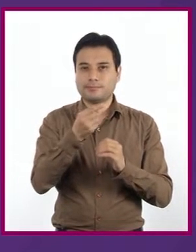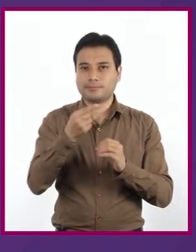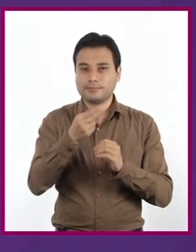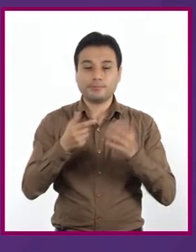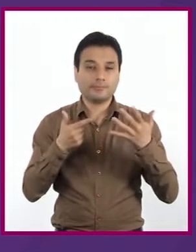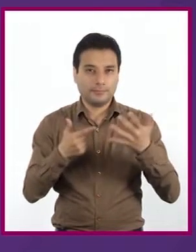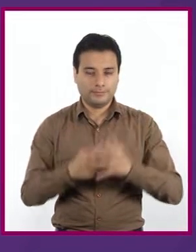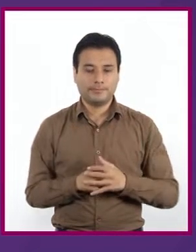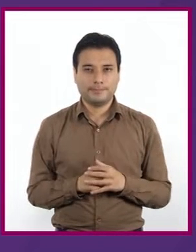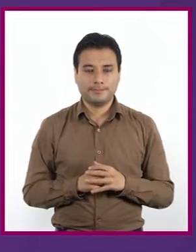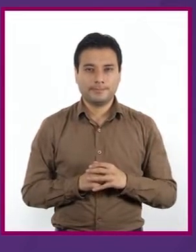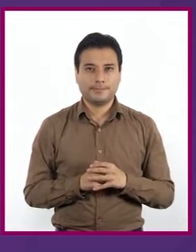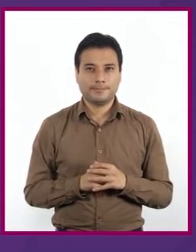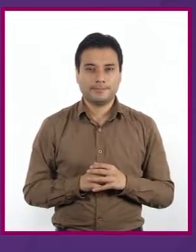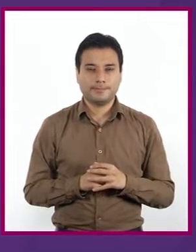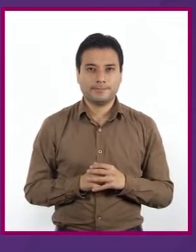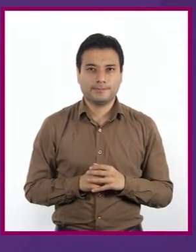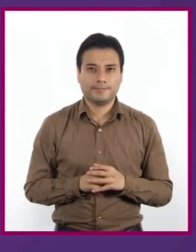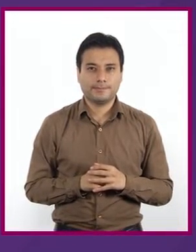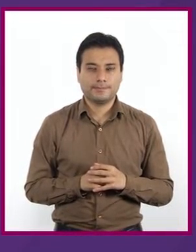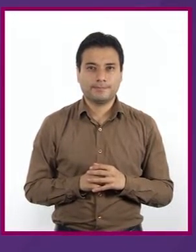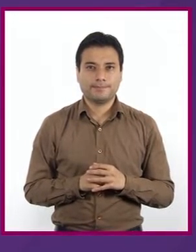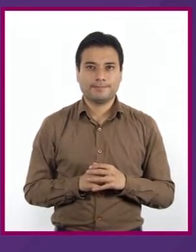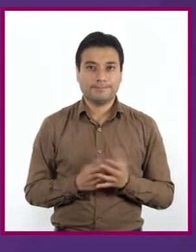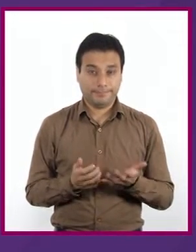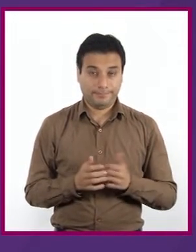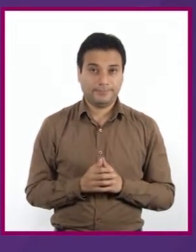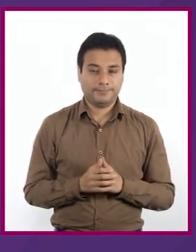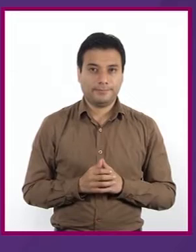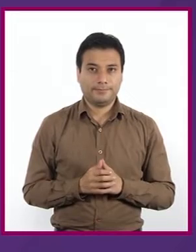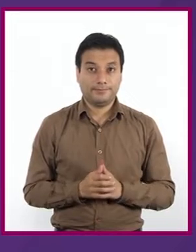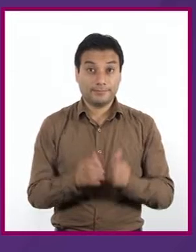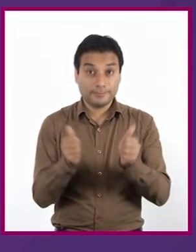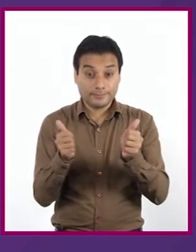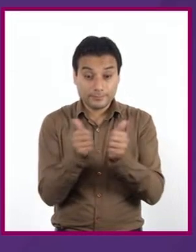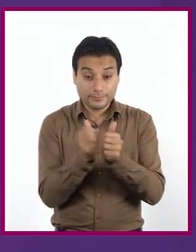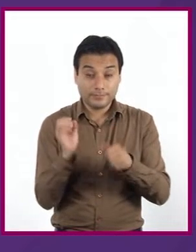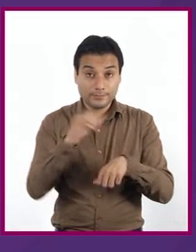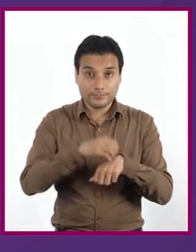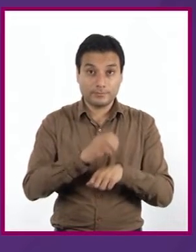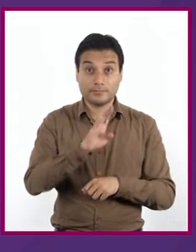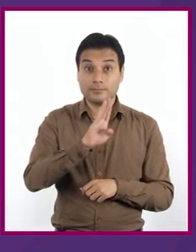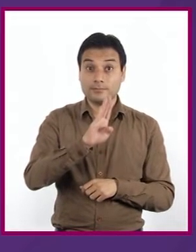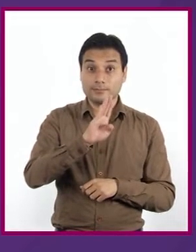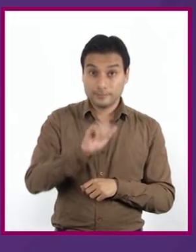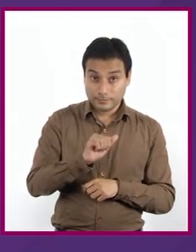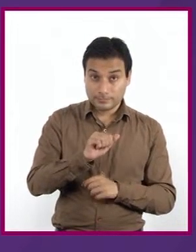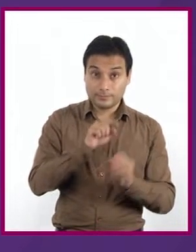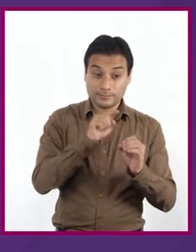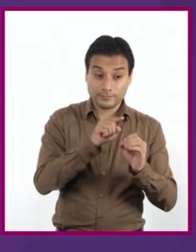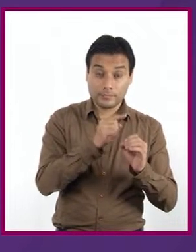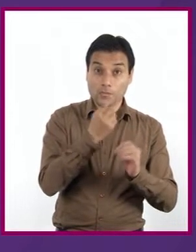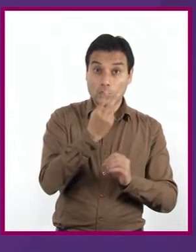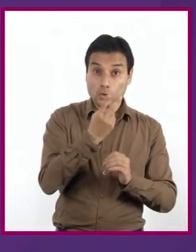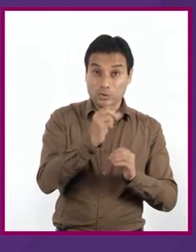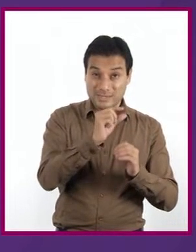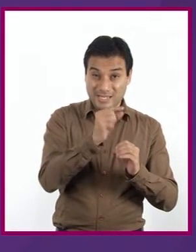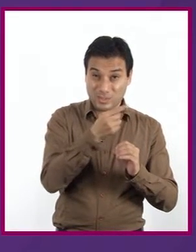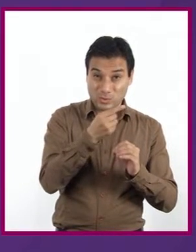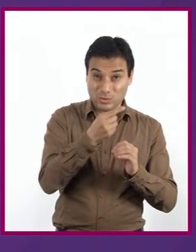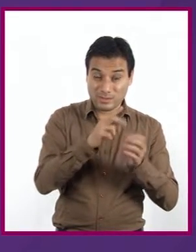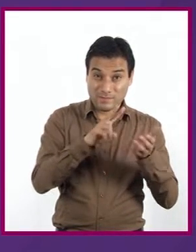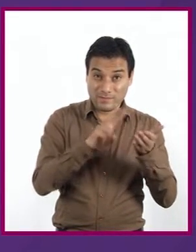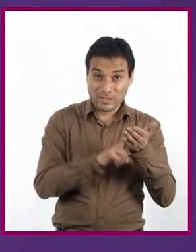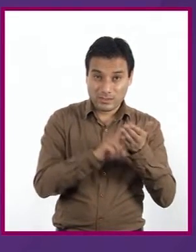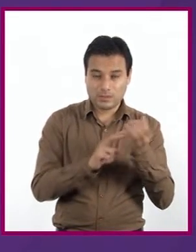valencia. En la formación del compuesto iónico, el bario cede sus 2 electrones de valencia, por